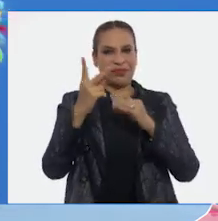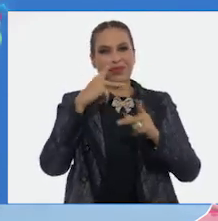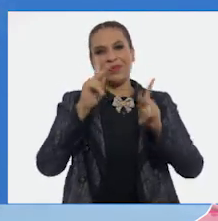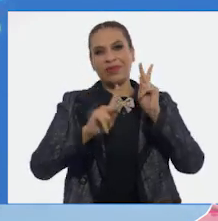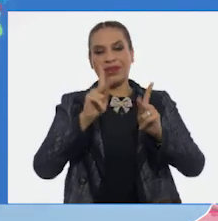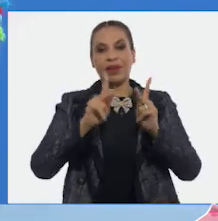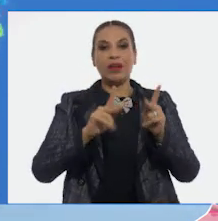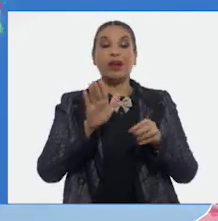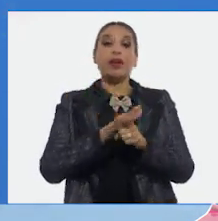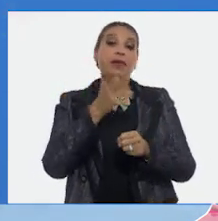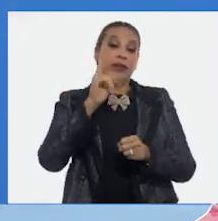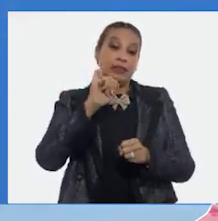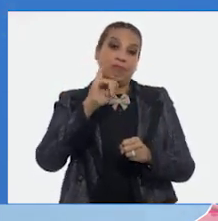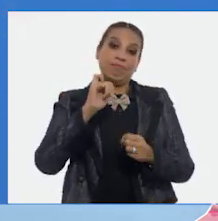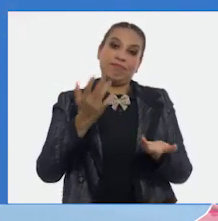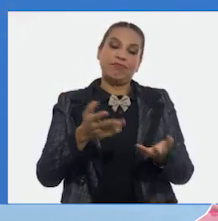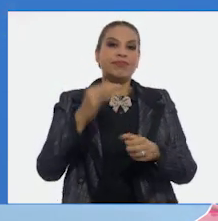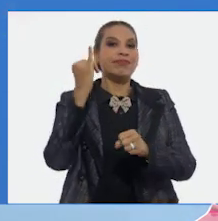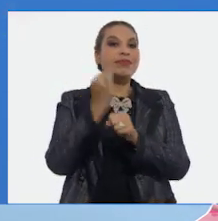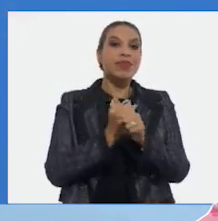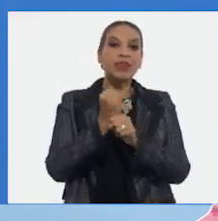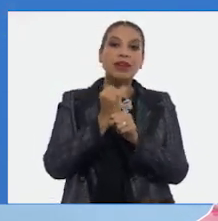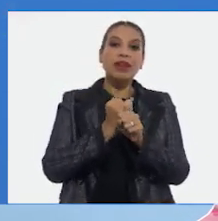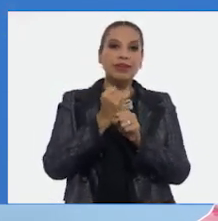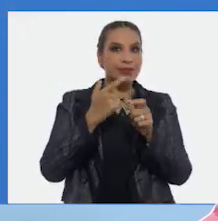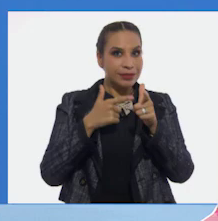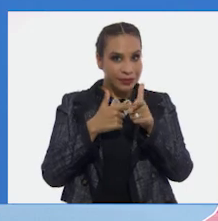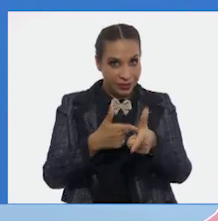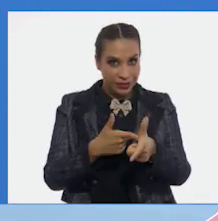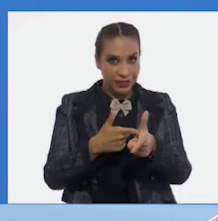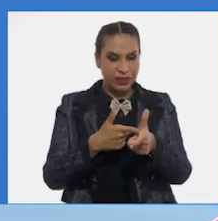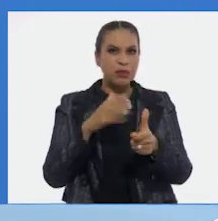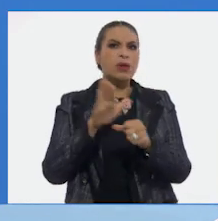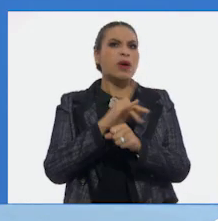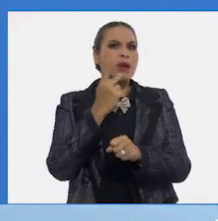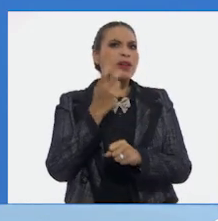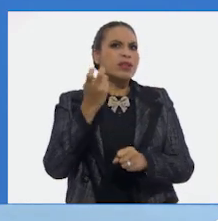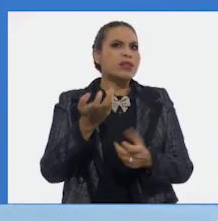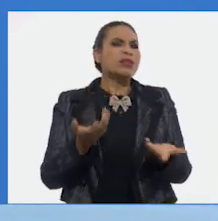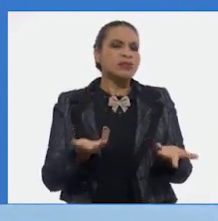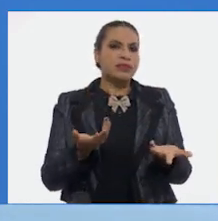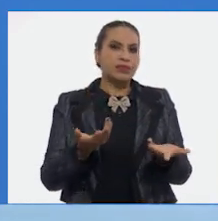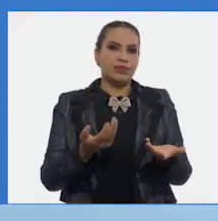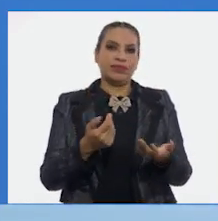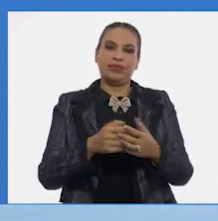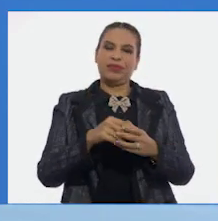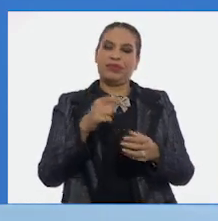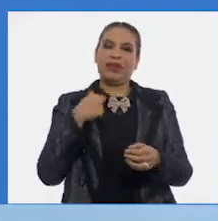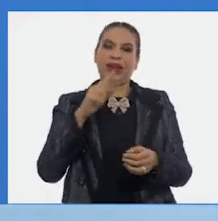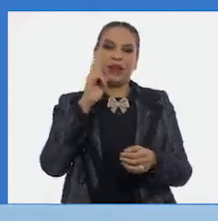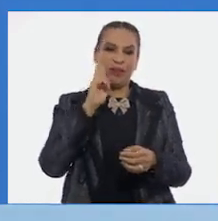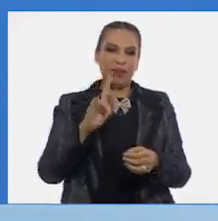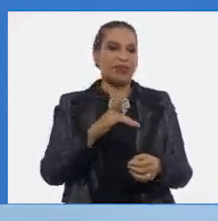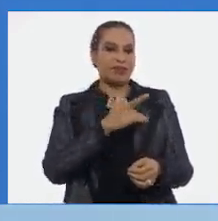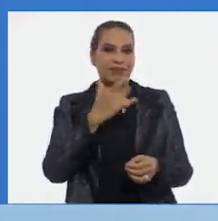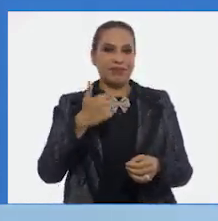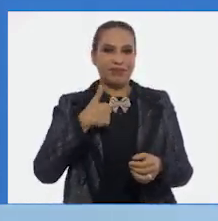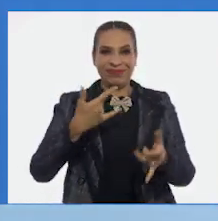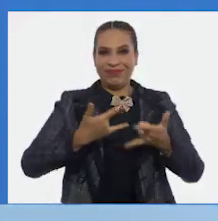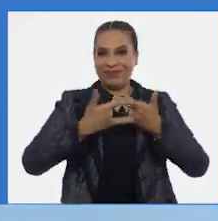Entonces, ¿las investigaciones siguen? Porque si es así, como ya me estoy animando a ser